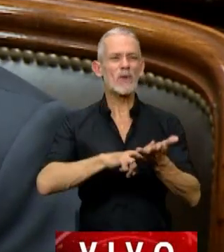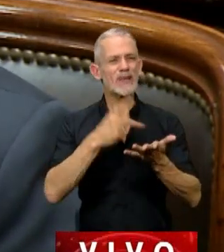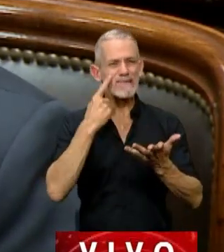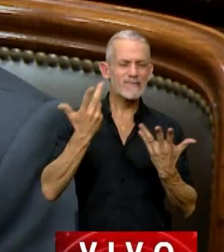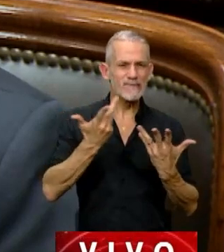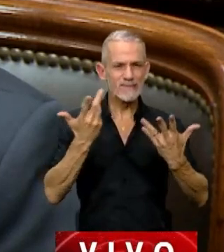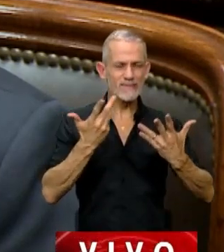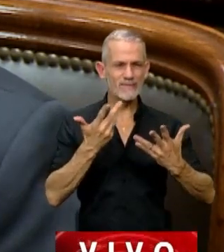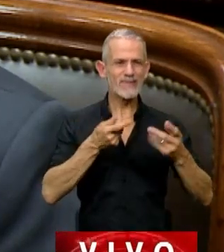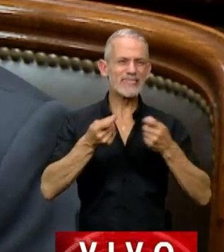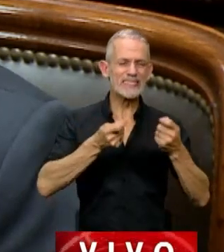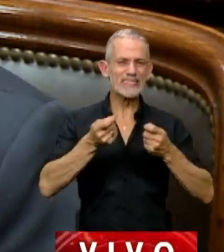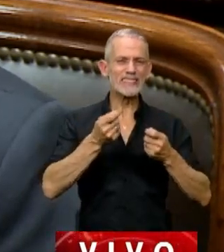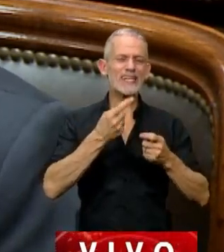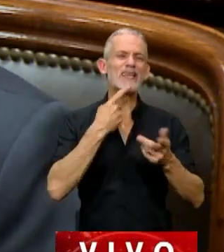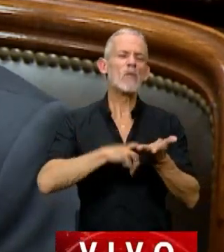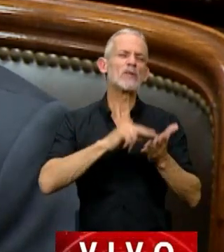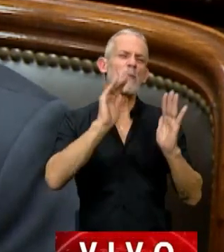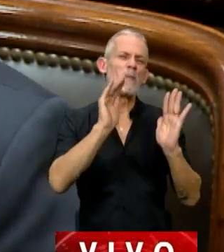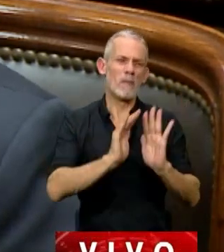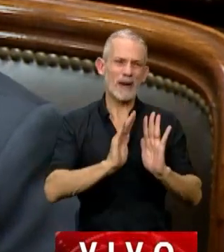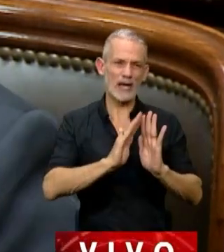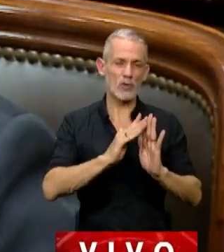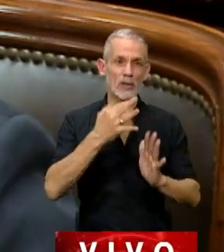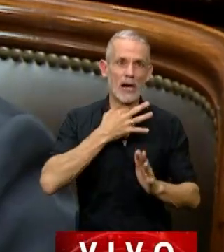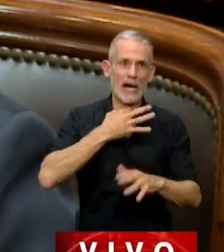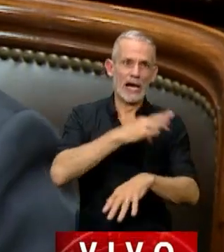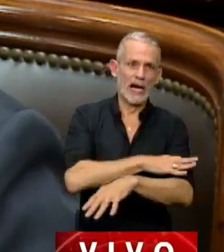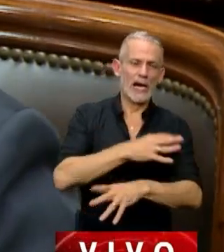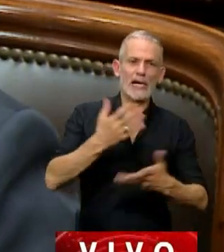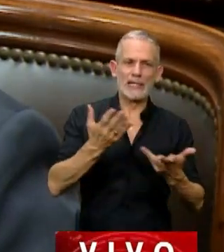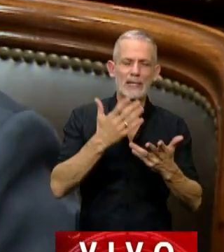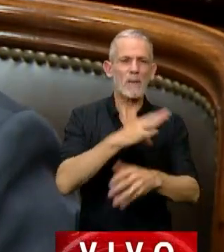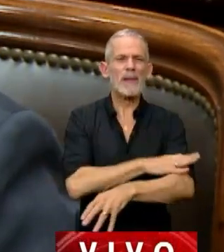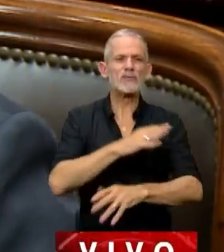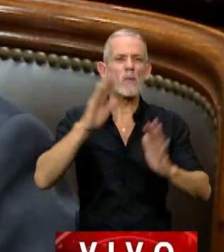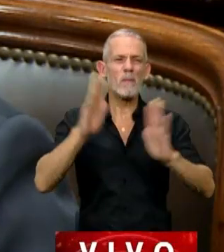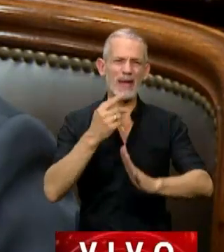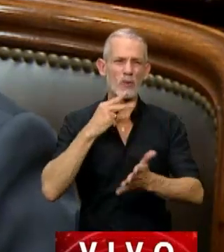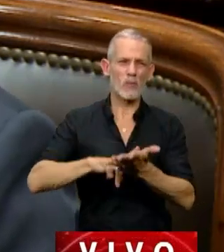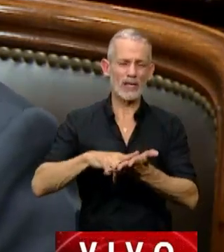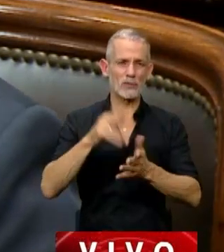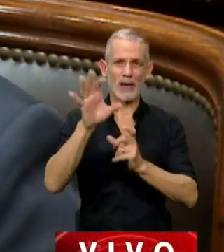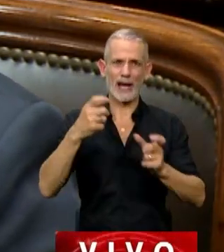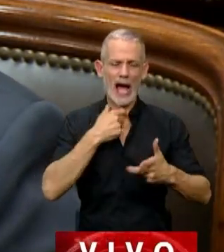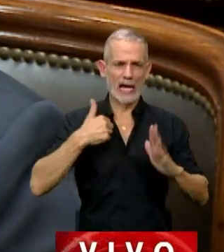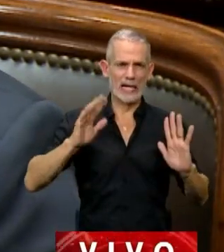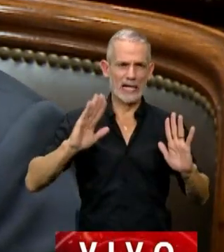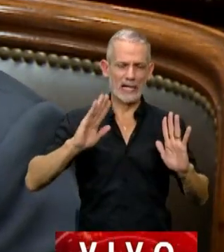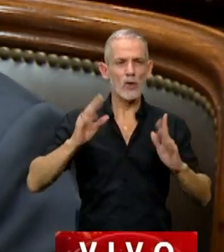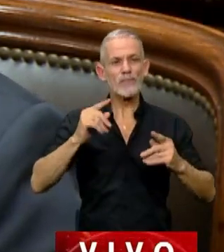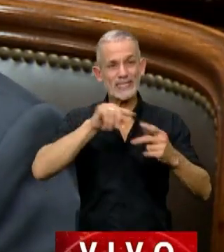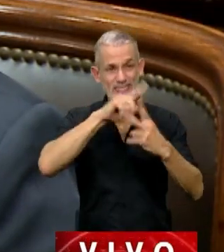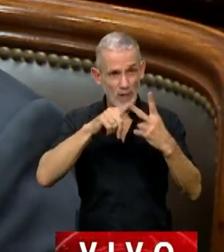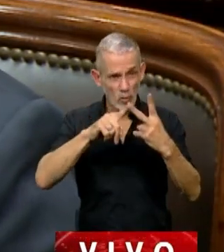impuestos sean los menores posibles, que la presión tributaria sea lo más bajo posible. Y